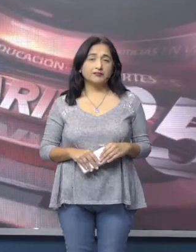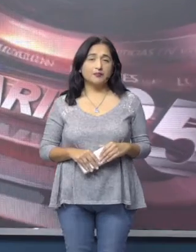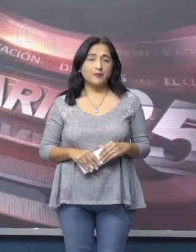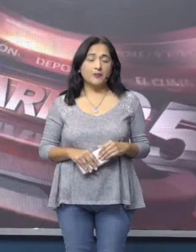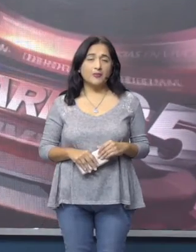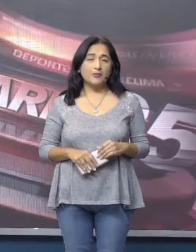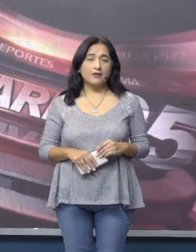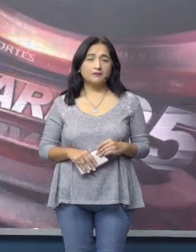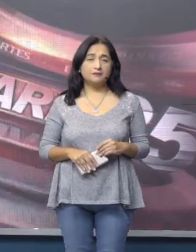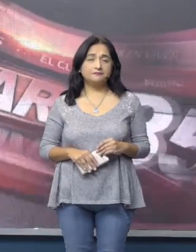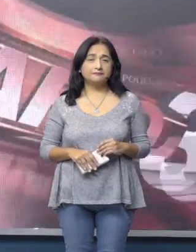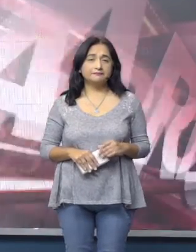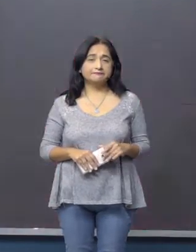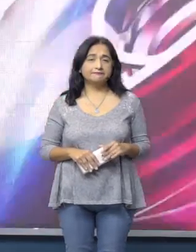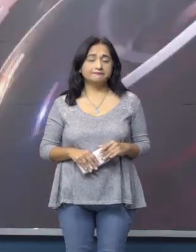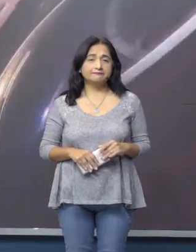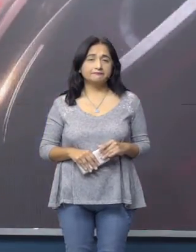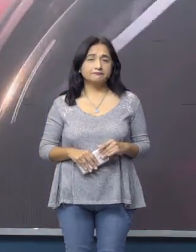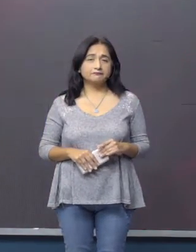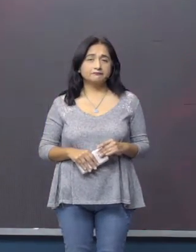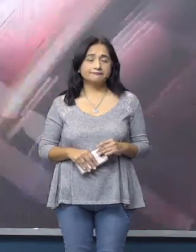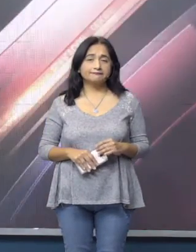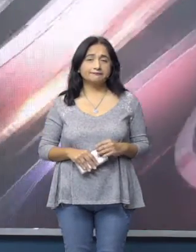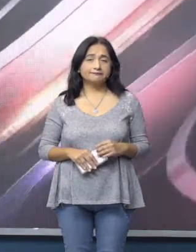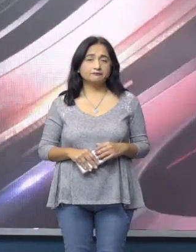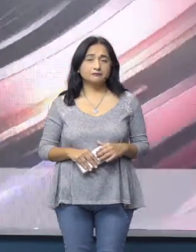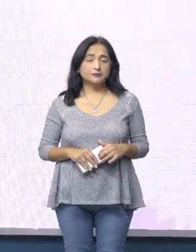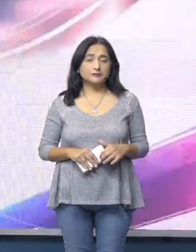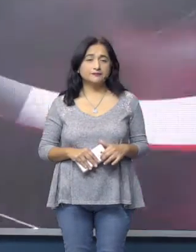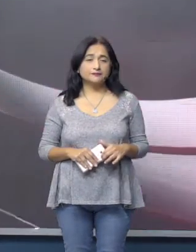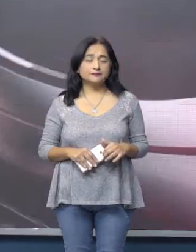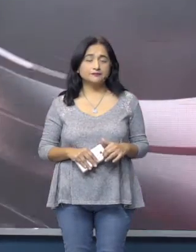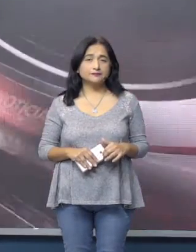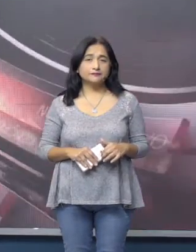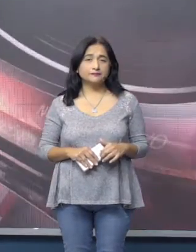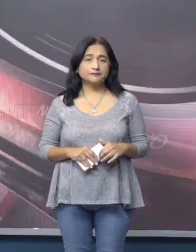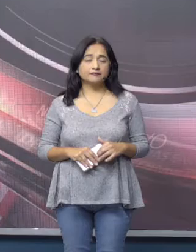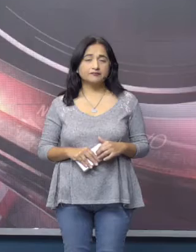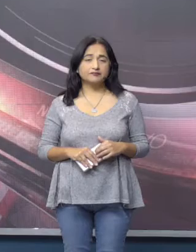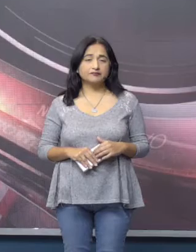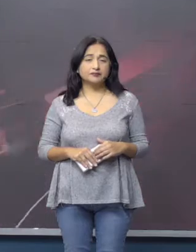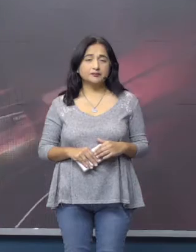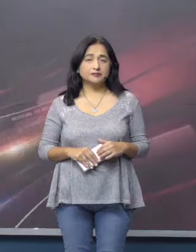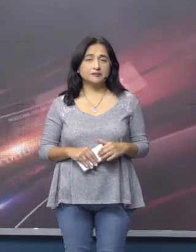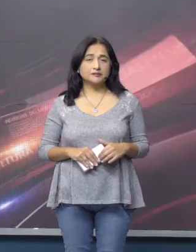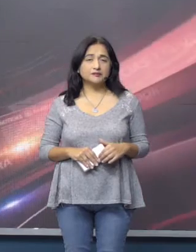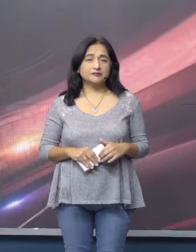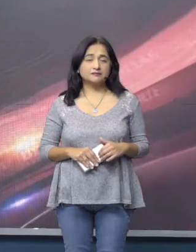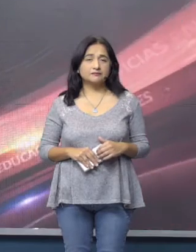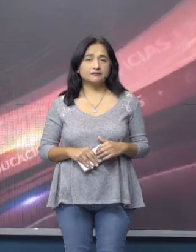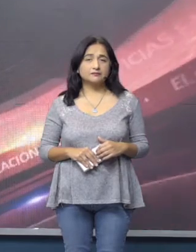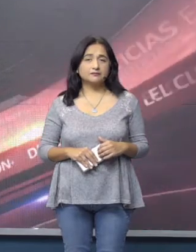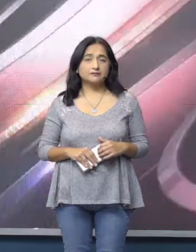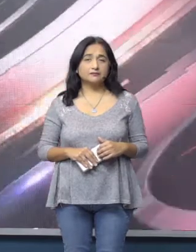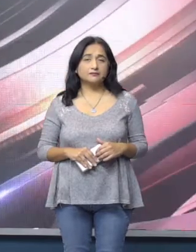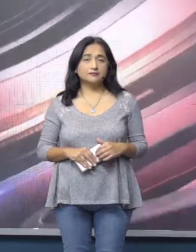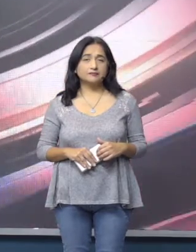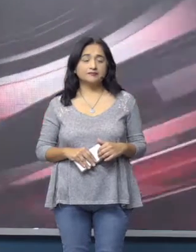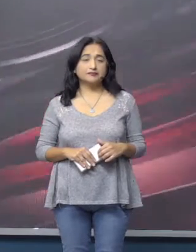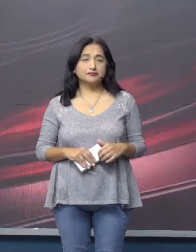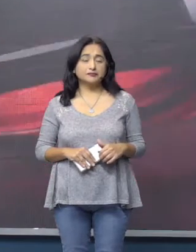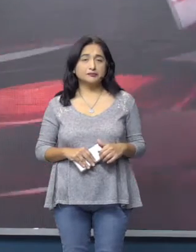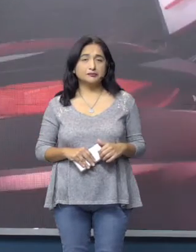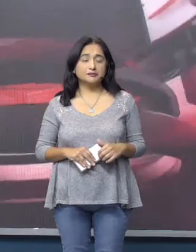cada escuela con las maestras de cuarto grado de ese nivel,